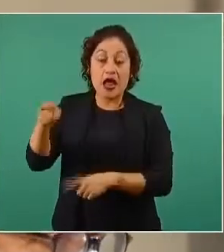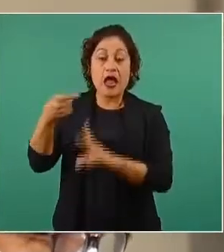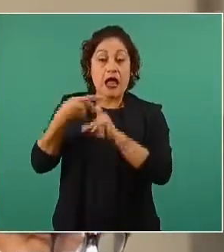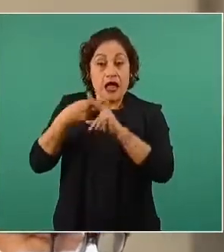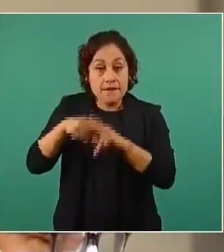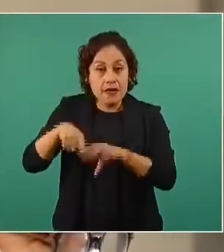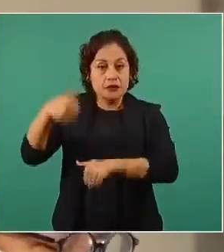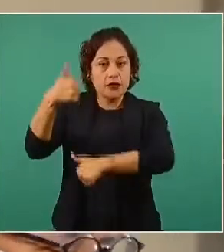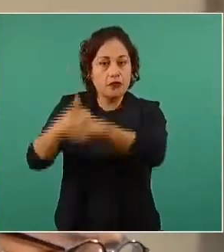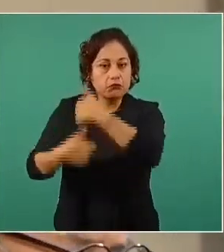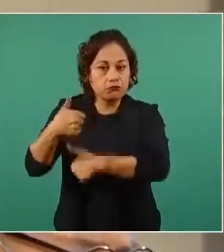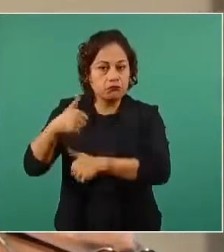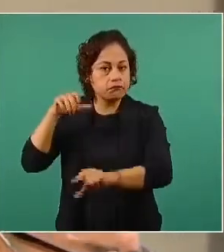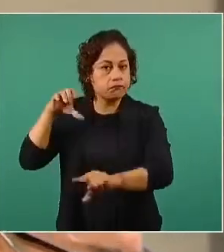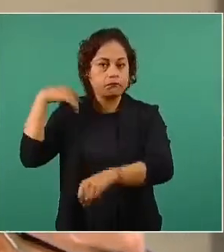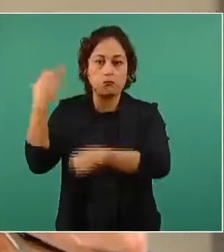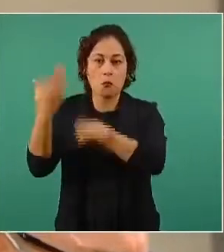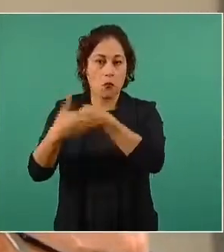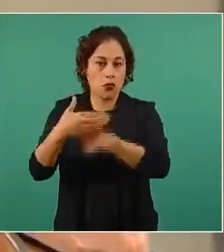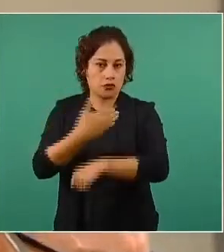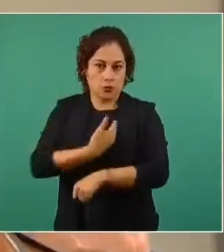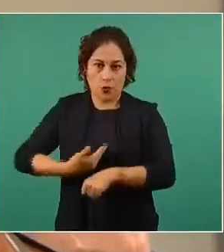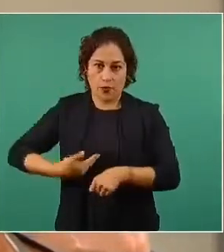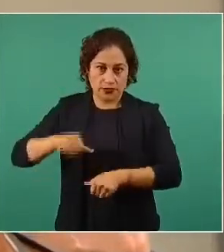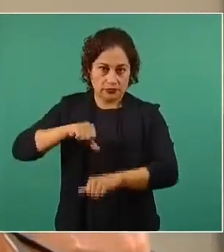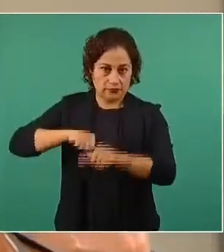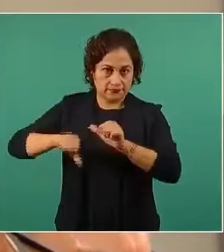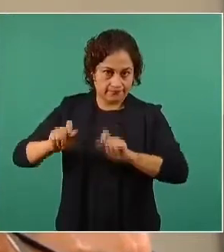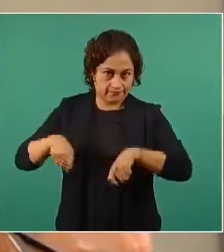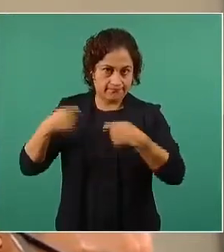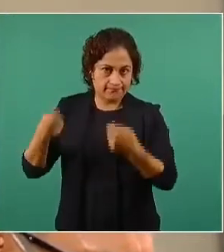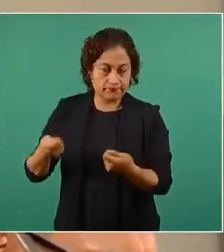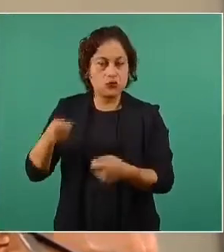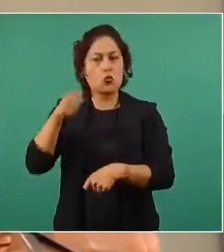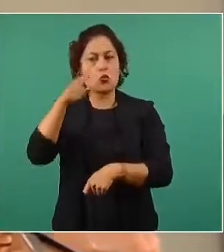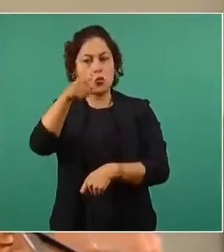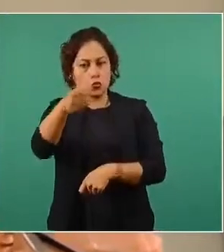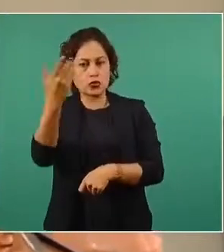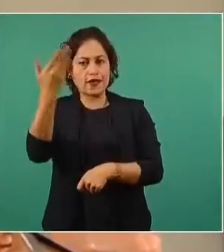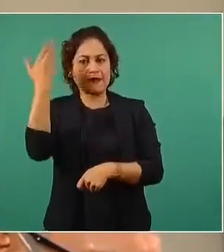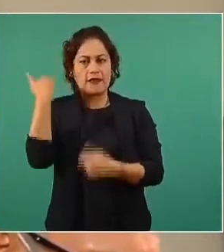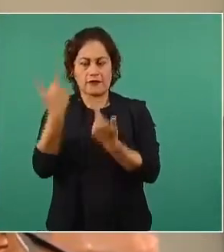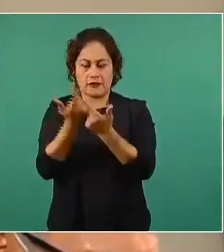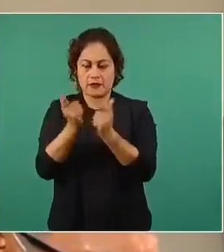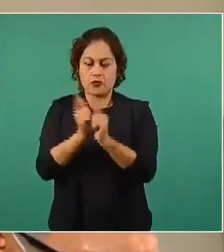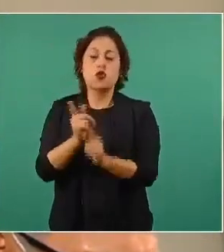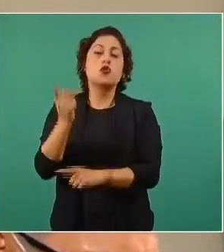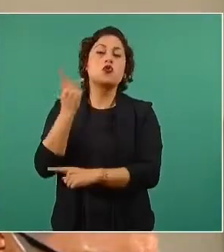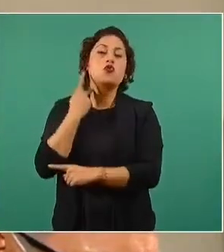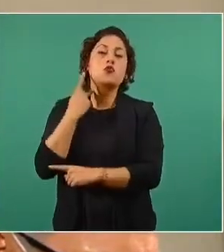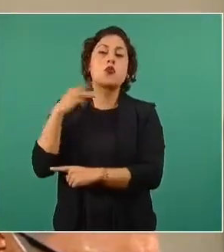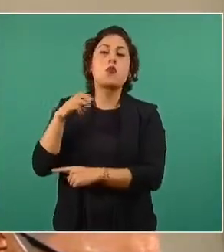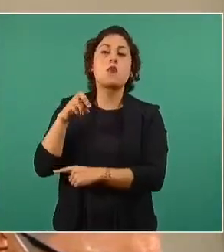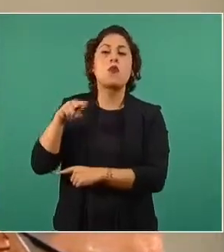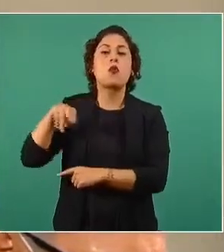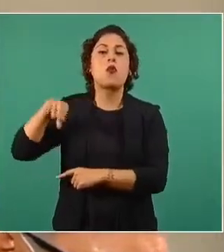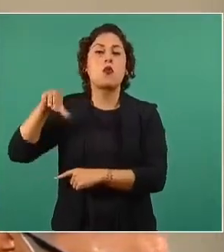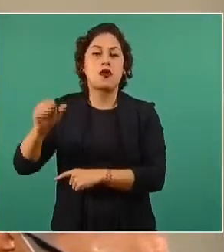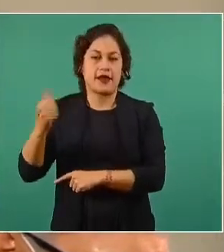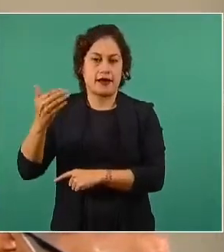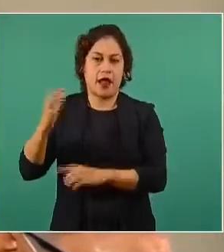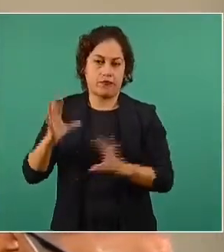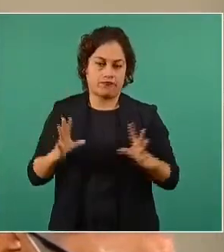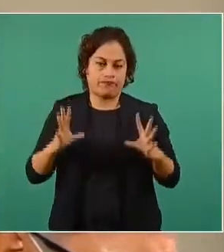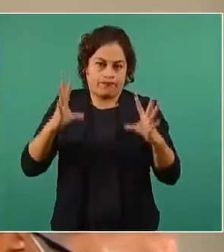presidencial. Usted es el fundador de Morena y tiene en puerta en 25 días la